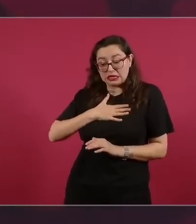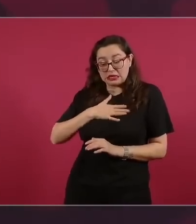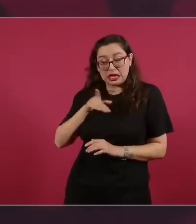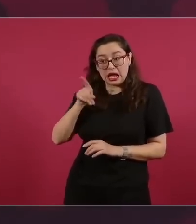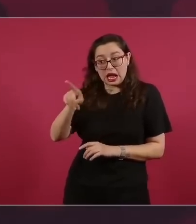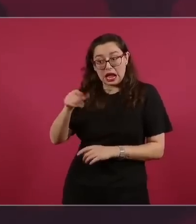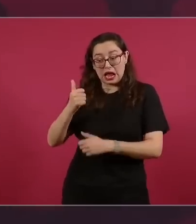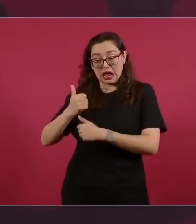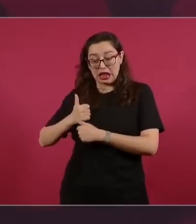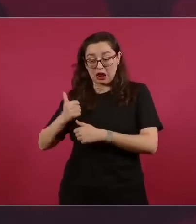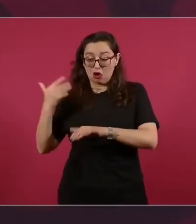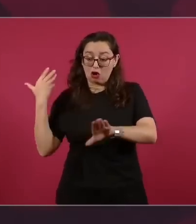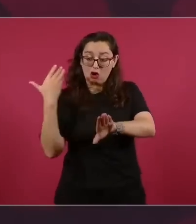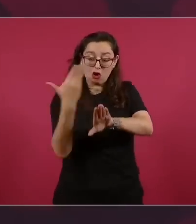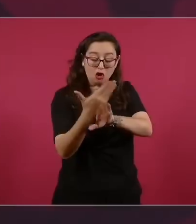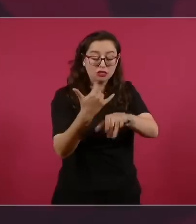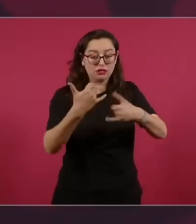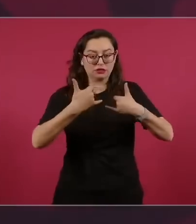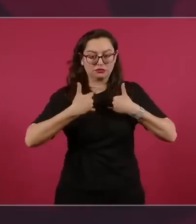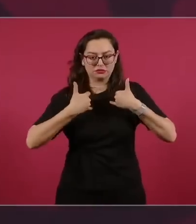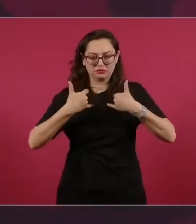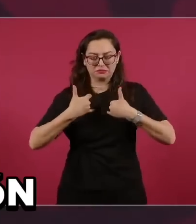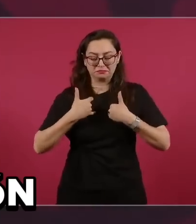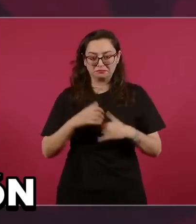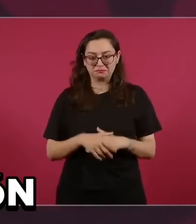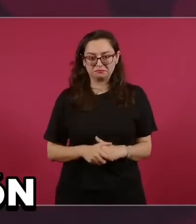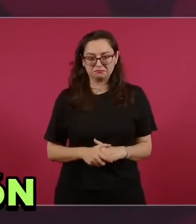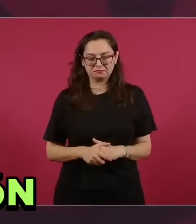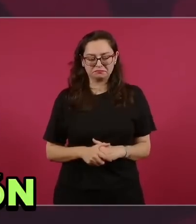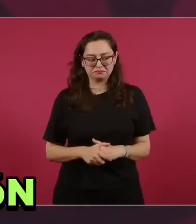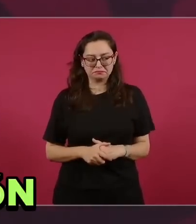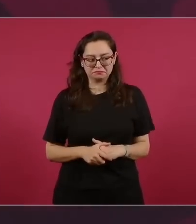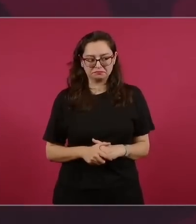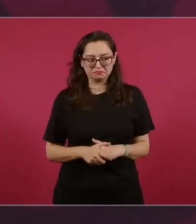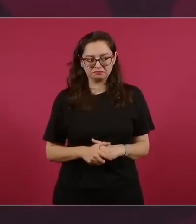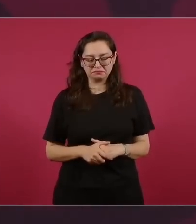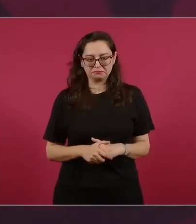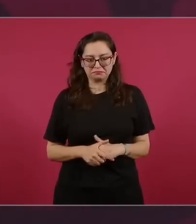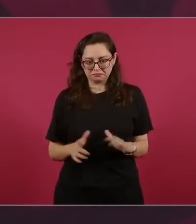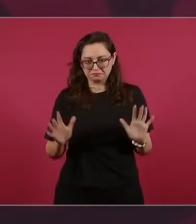yo estoy de acuerdo en que se reserve la información,